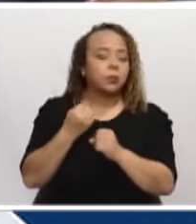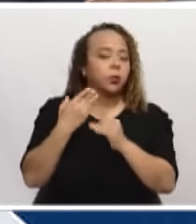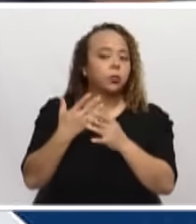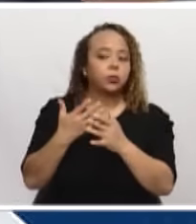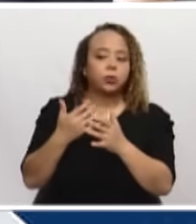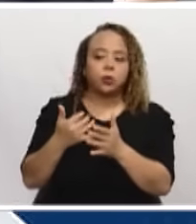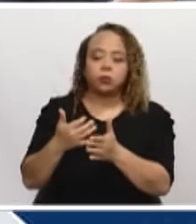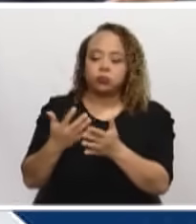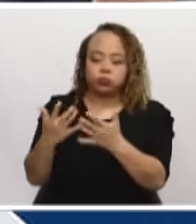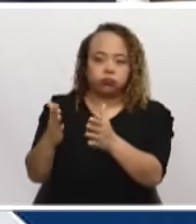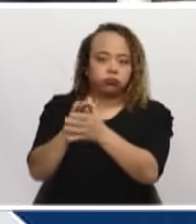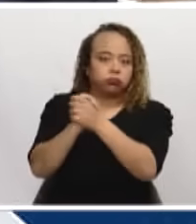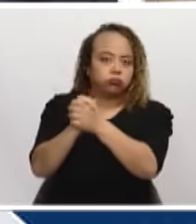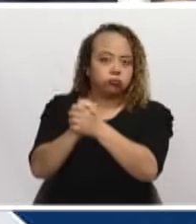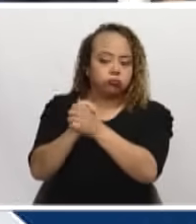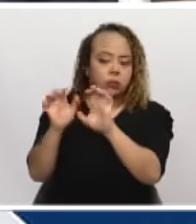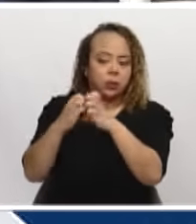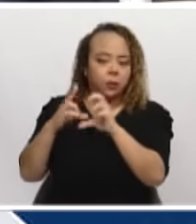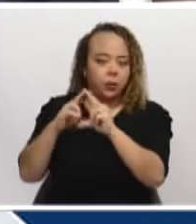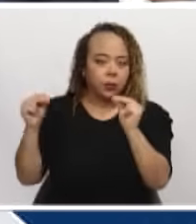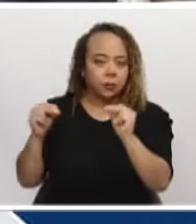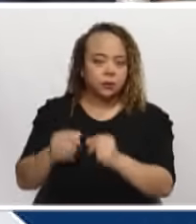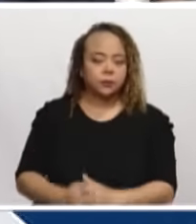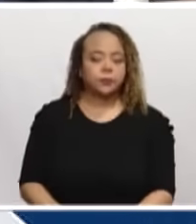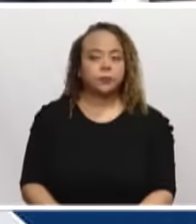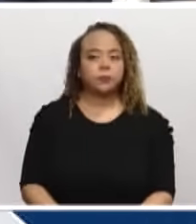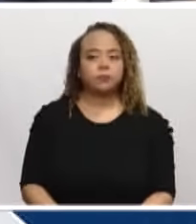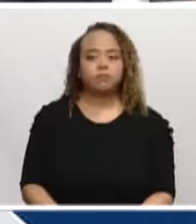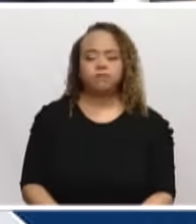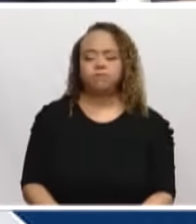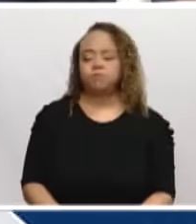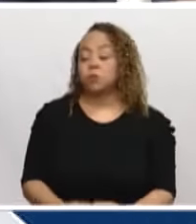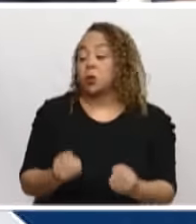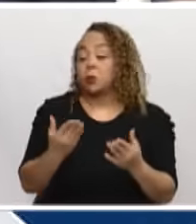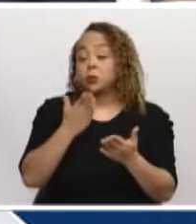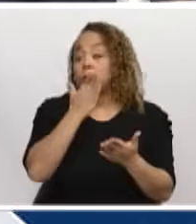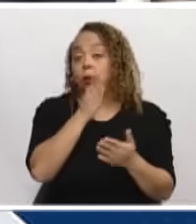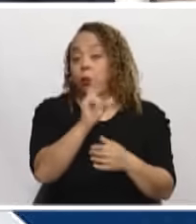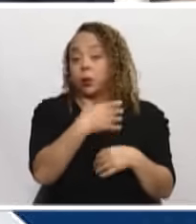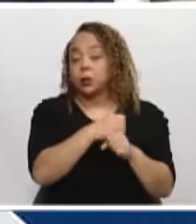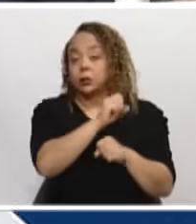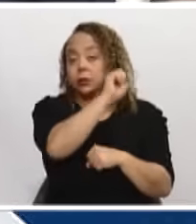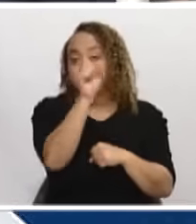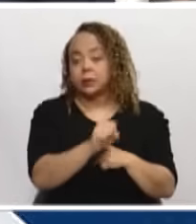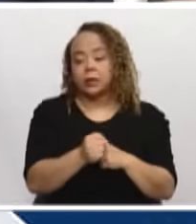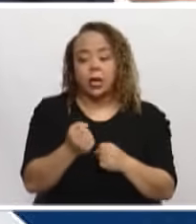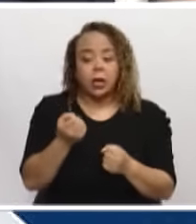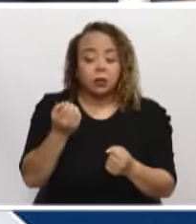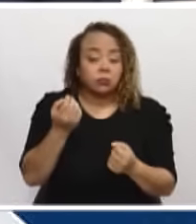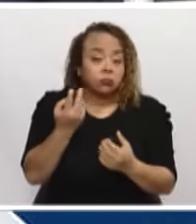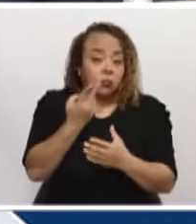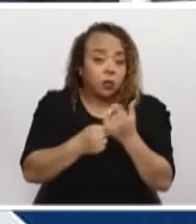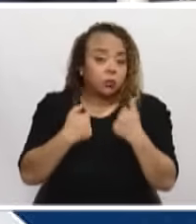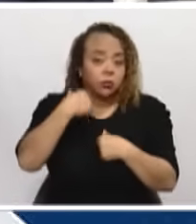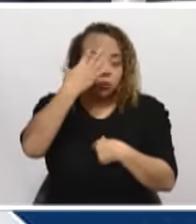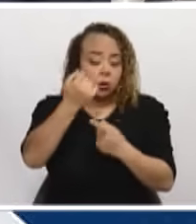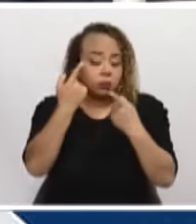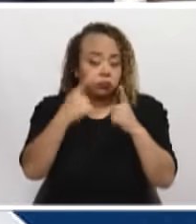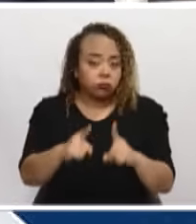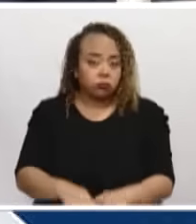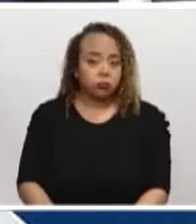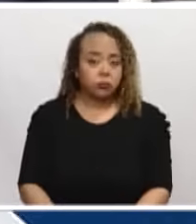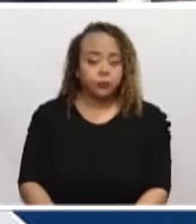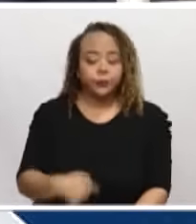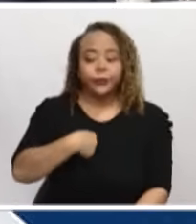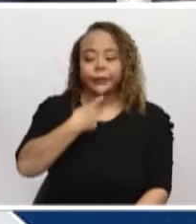obviamente del conjunto nicaragüense del Real Estelí y hay mucho que dejó de hacer saprisa o sea hay las dos cosas creo que siempre se da eso yo hoy